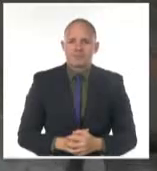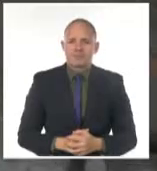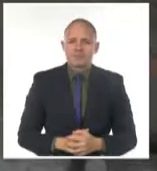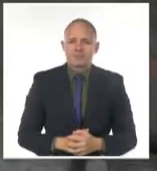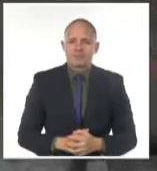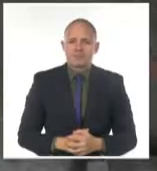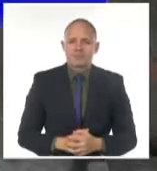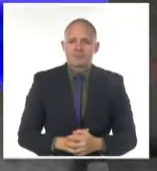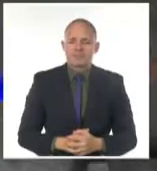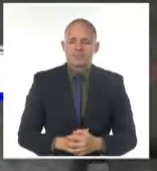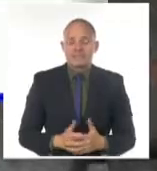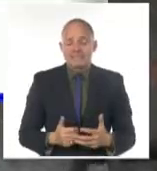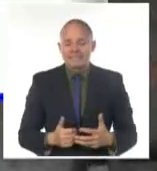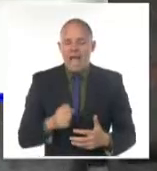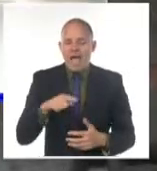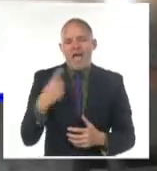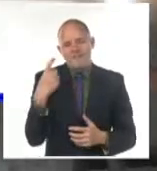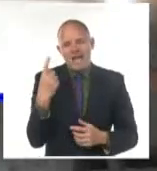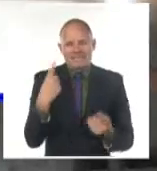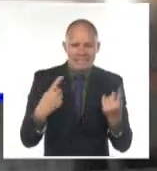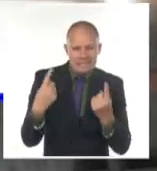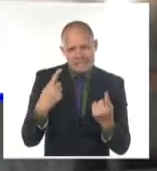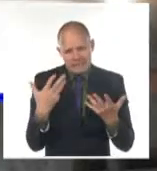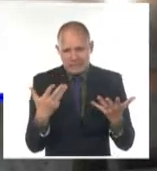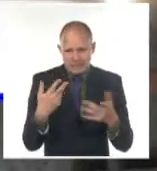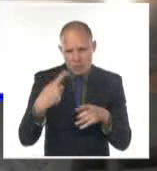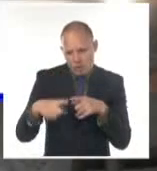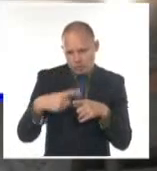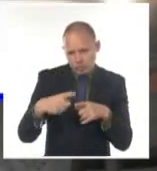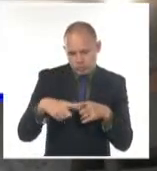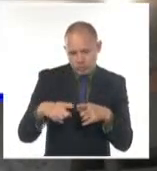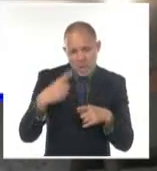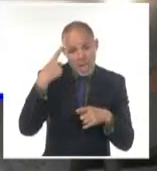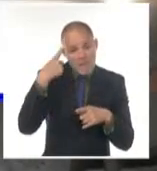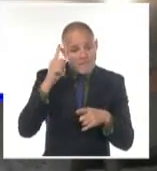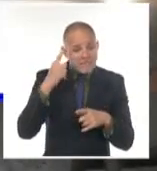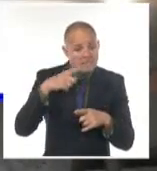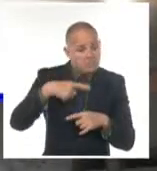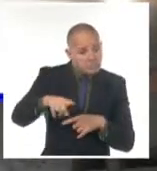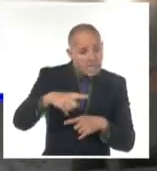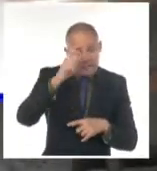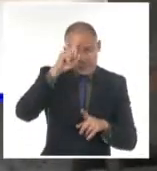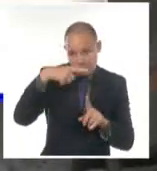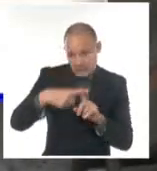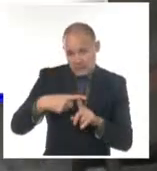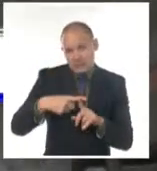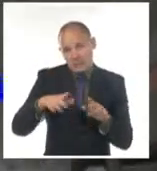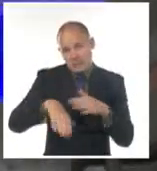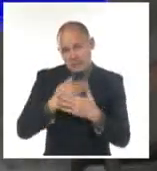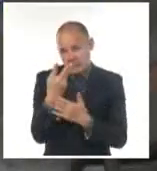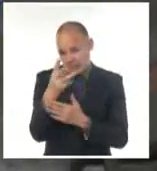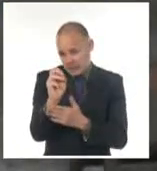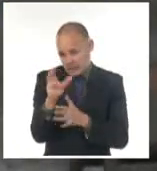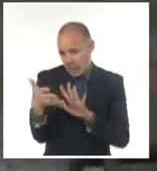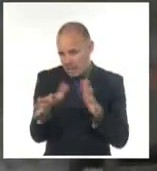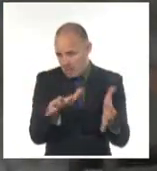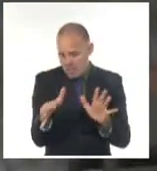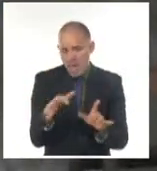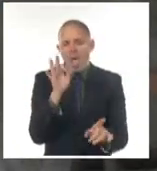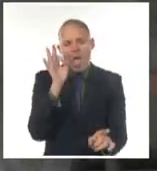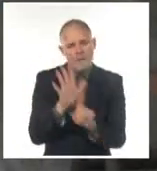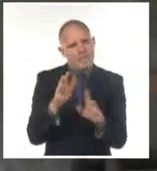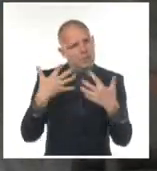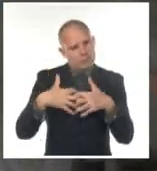que están por entrar para en el próximo mes de septiembre, 30 de septiembre, tener el ingenio al